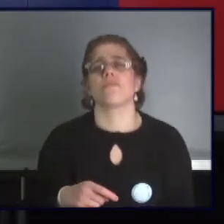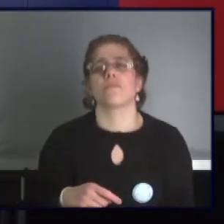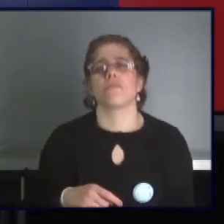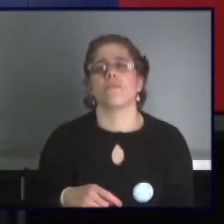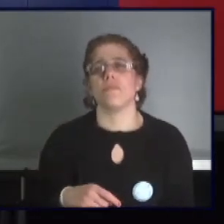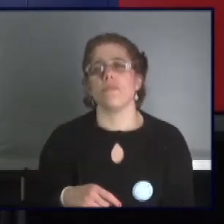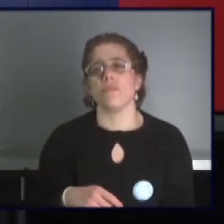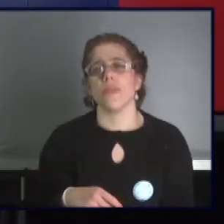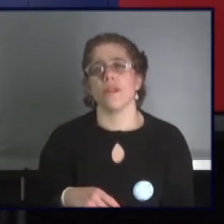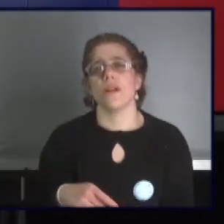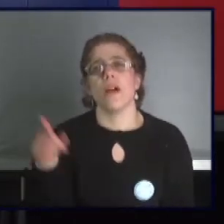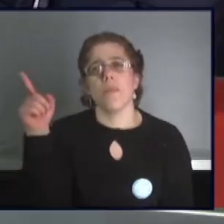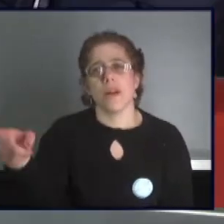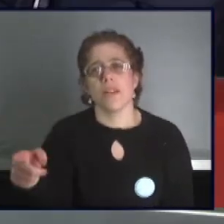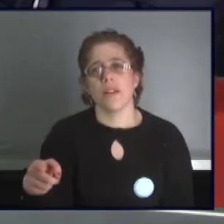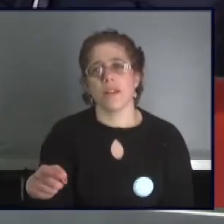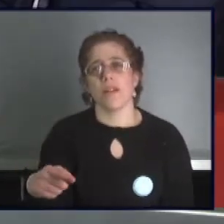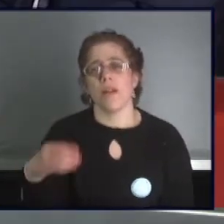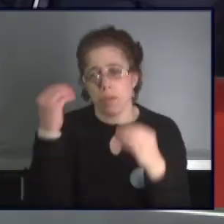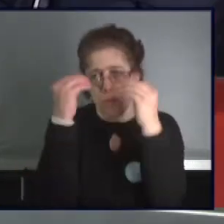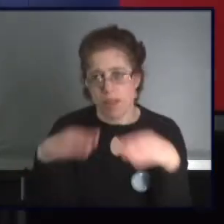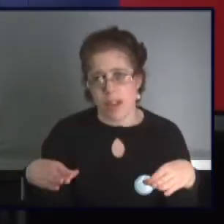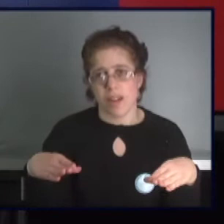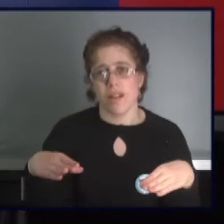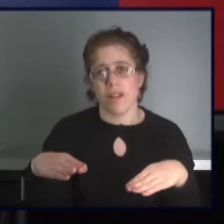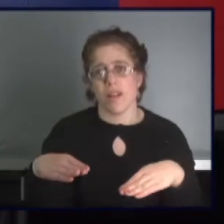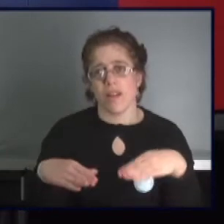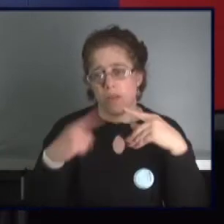a partir de ahí se han empezado a hacer obras